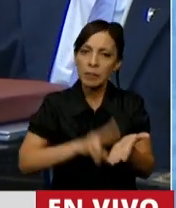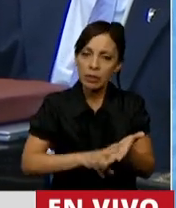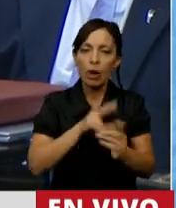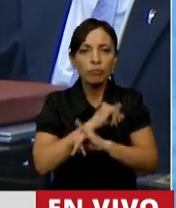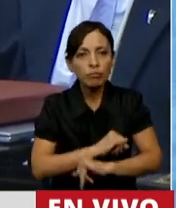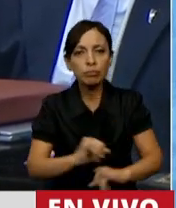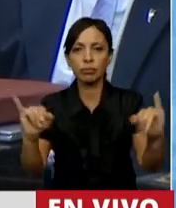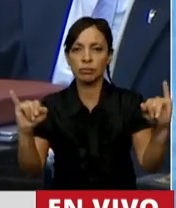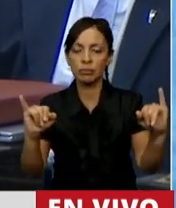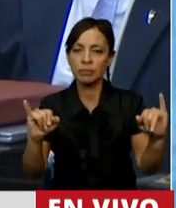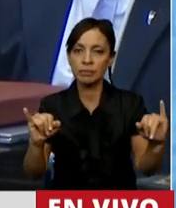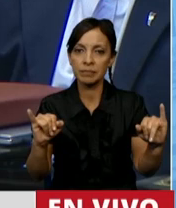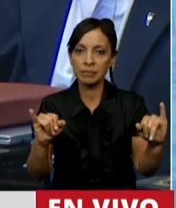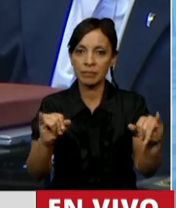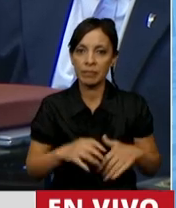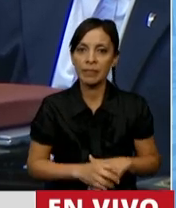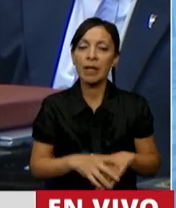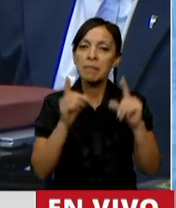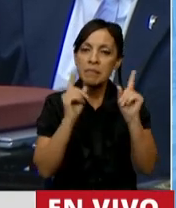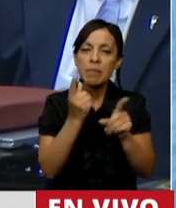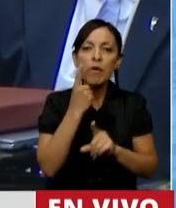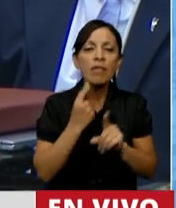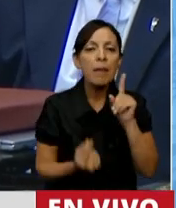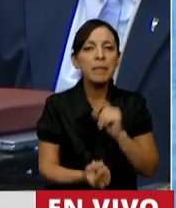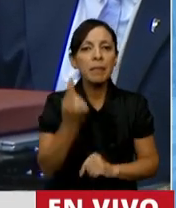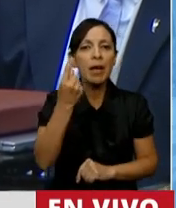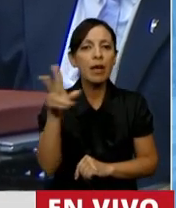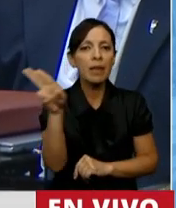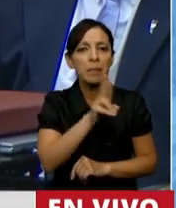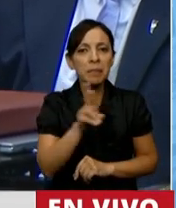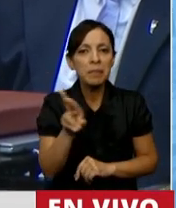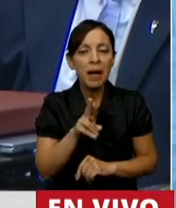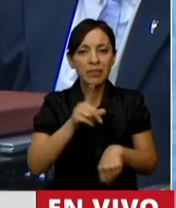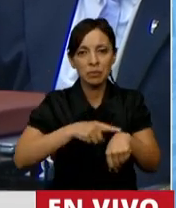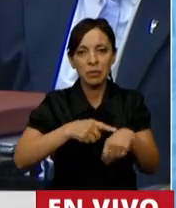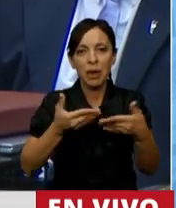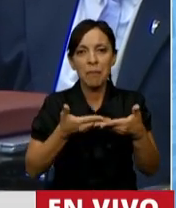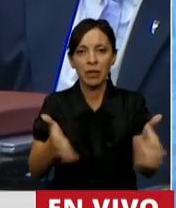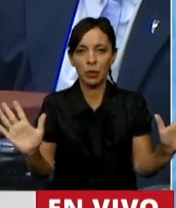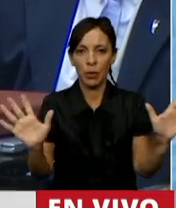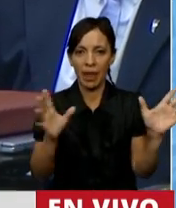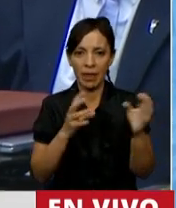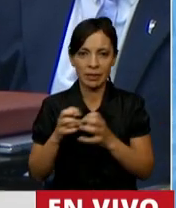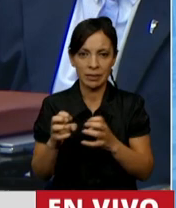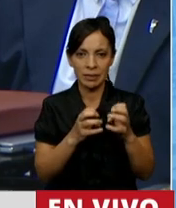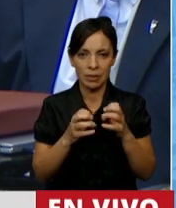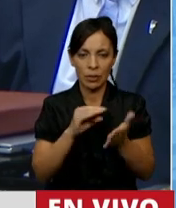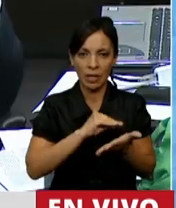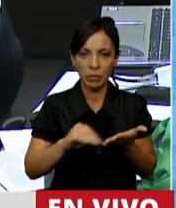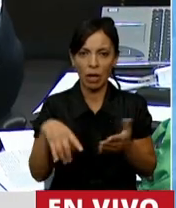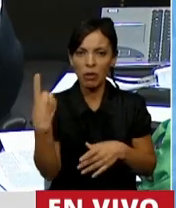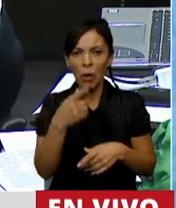lo volvió a ratificar él al primero de marzo en la apertura de sesiones no sé por qué nos